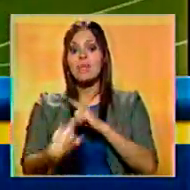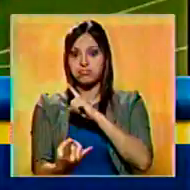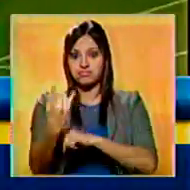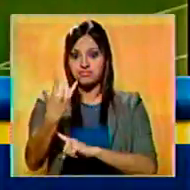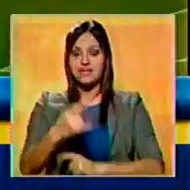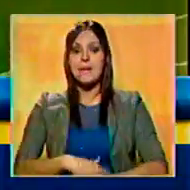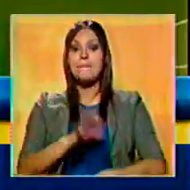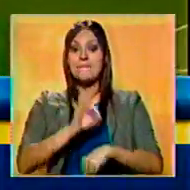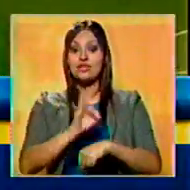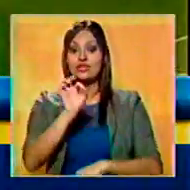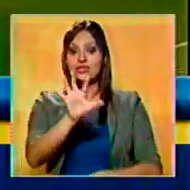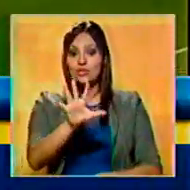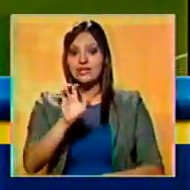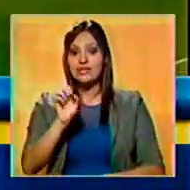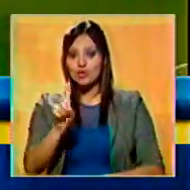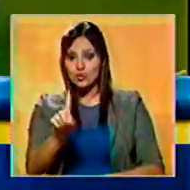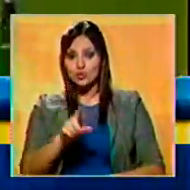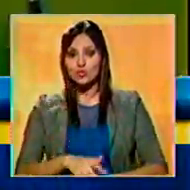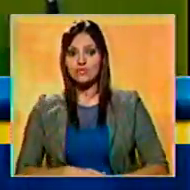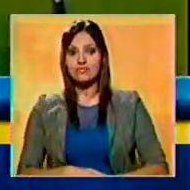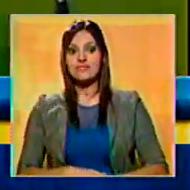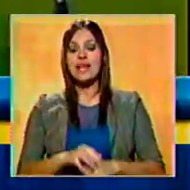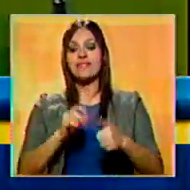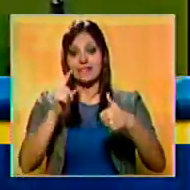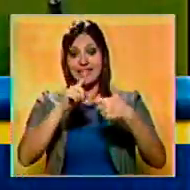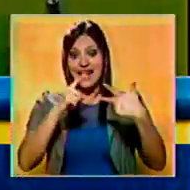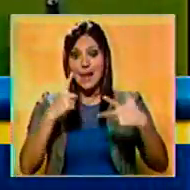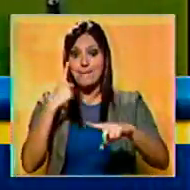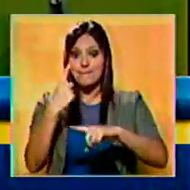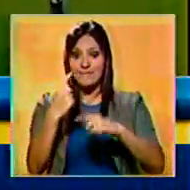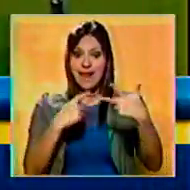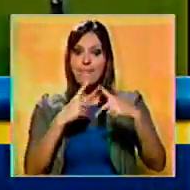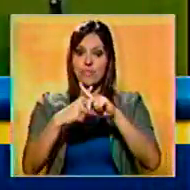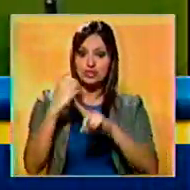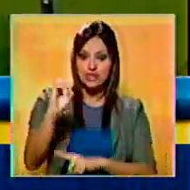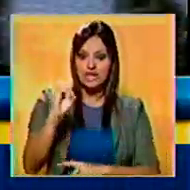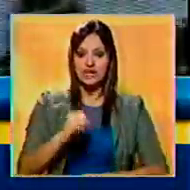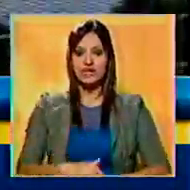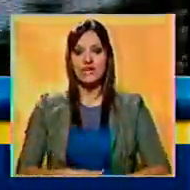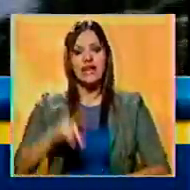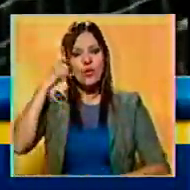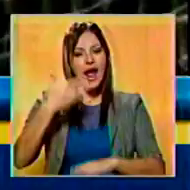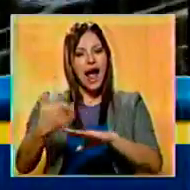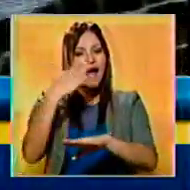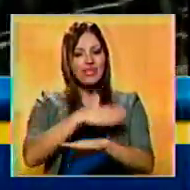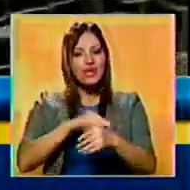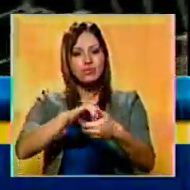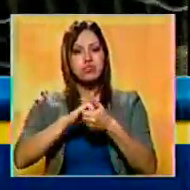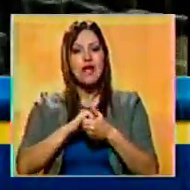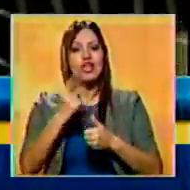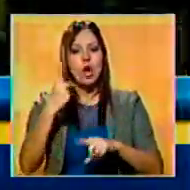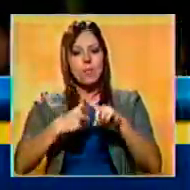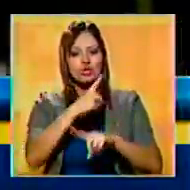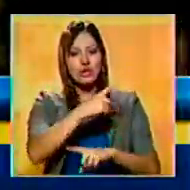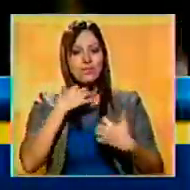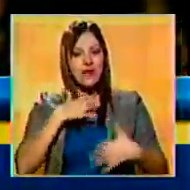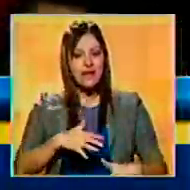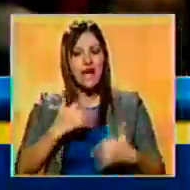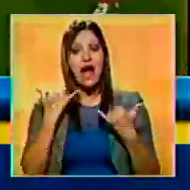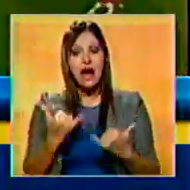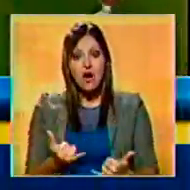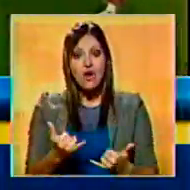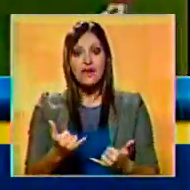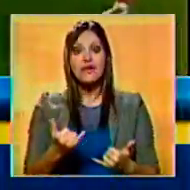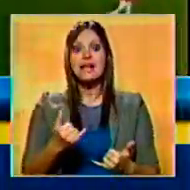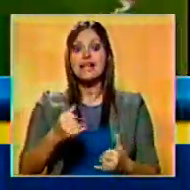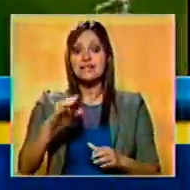triplete. El minuto 51 sellaba el 3-0. Recuerden que en la ida el equipo inglés había caído 2-0. El sorteo de los cuartos de final de